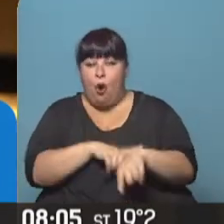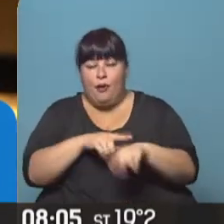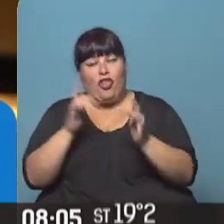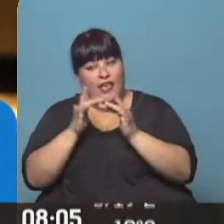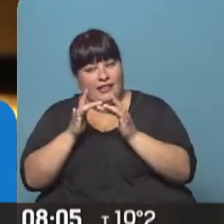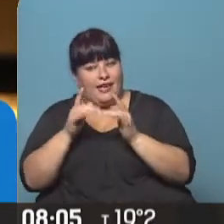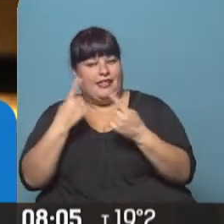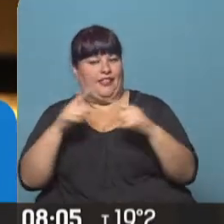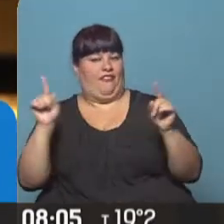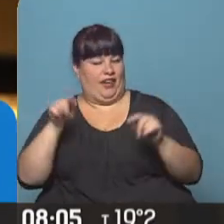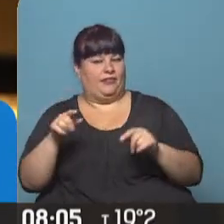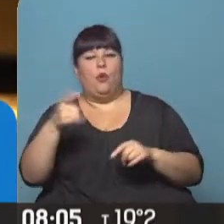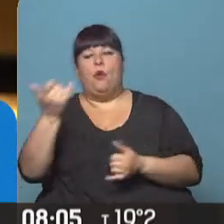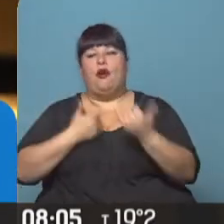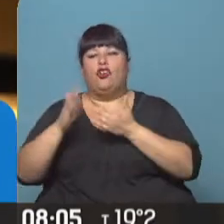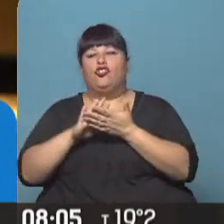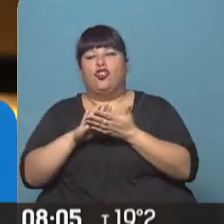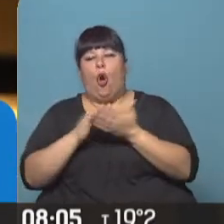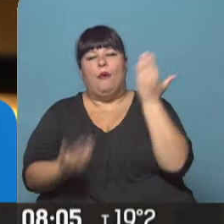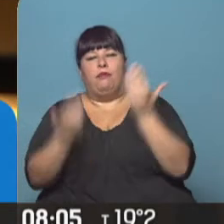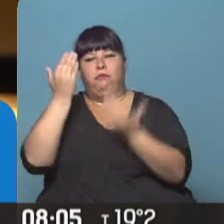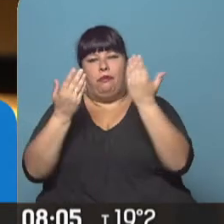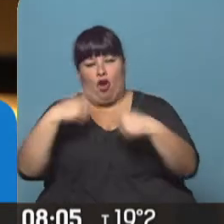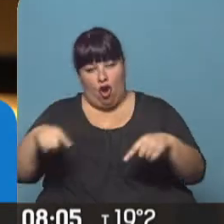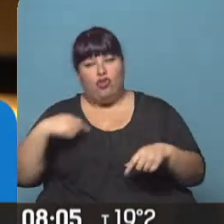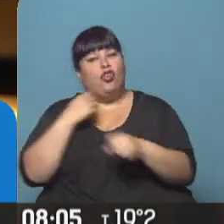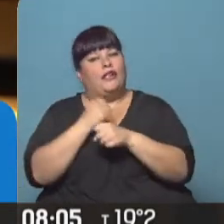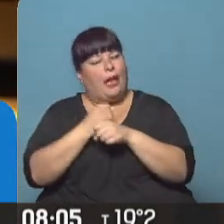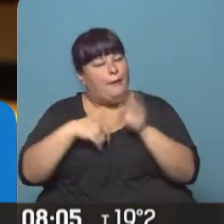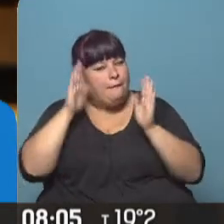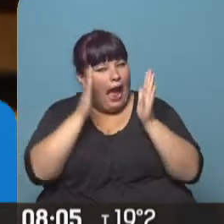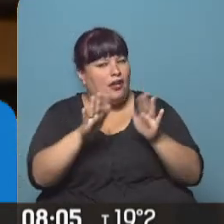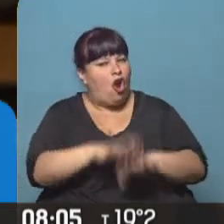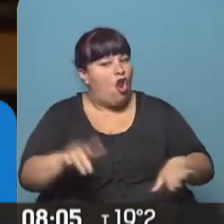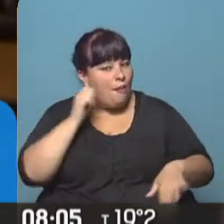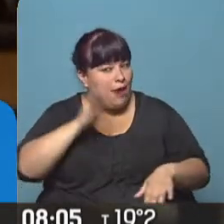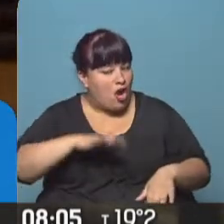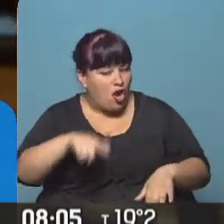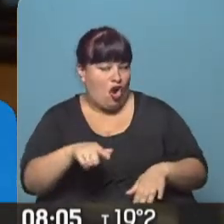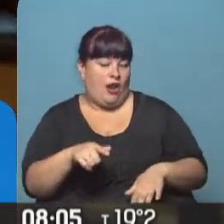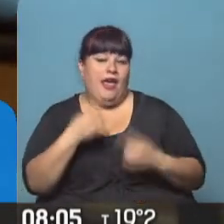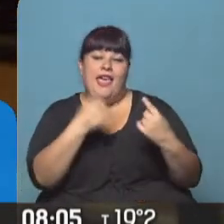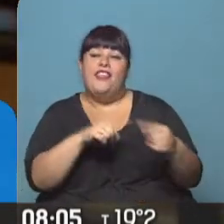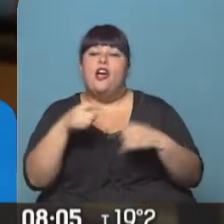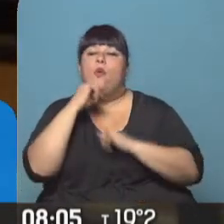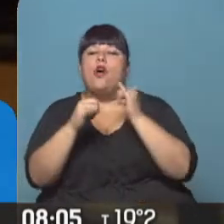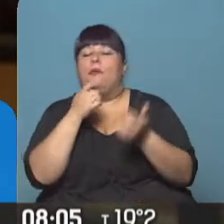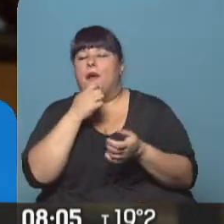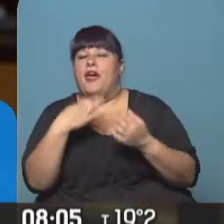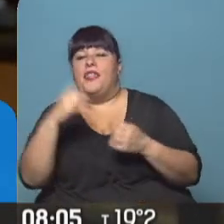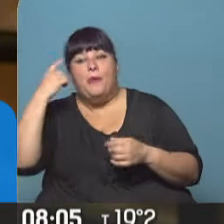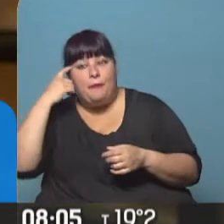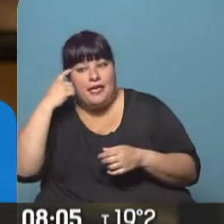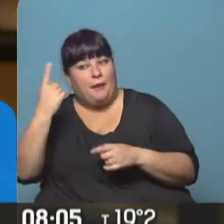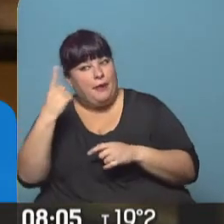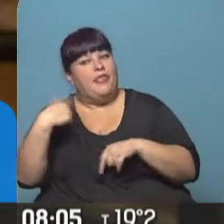internet van a hacer la diferencia. Vos me hablabas de subir contenidos. Nosotros trabajamos mucho, especialmente con los menores de edad. Uh-huh. La diferencia, cuando hablamos de que hay que pensar antes